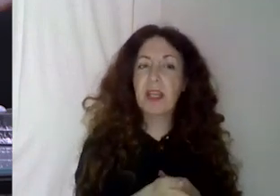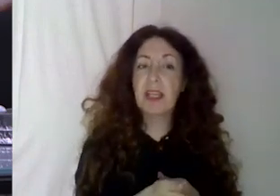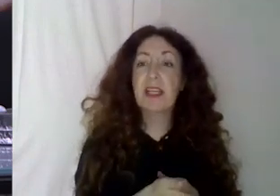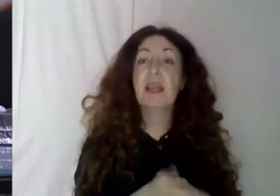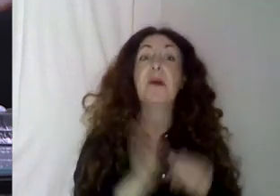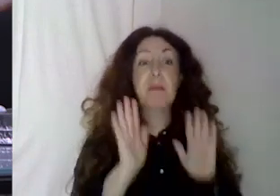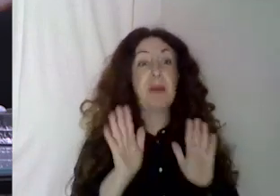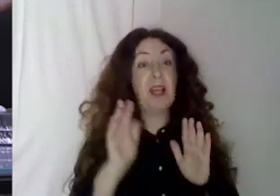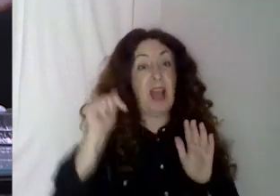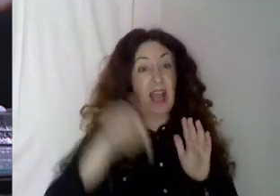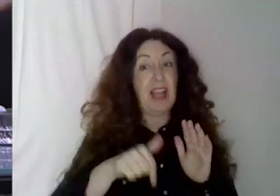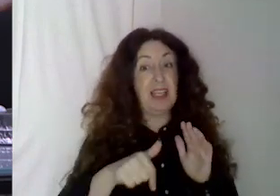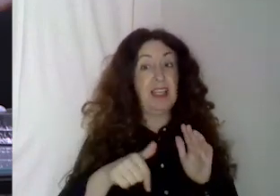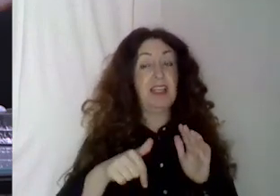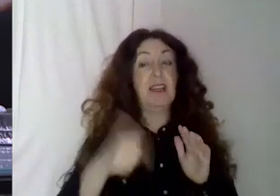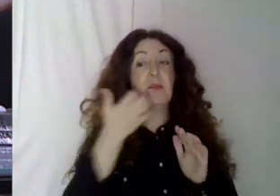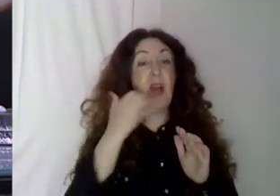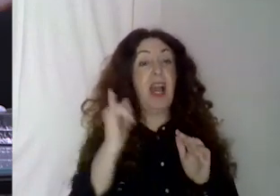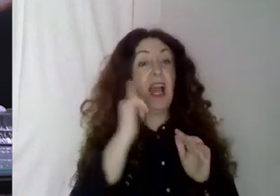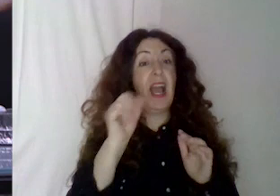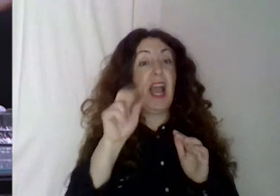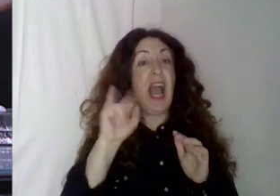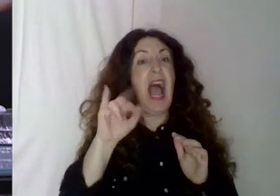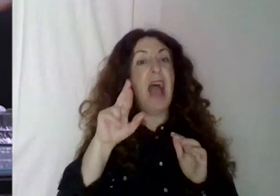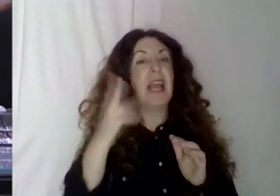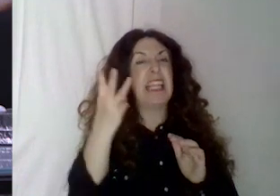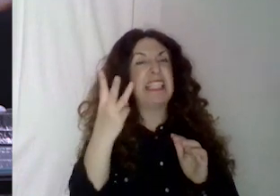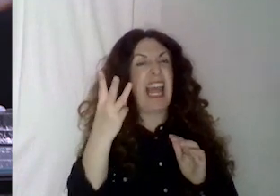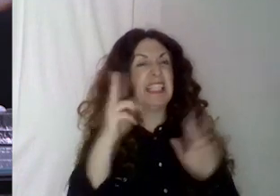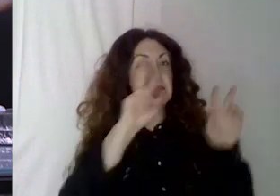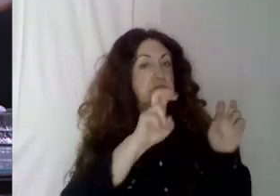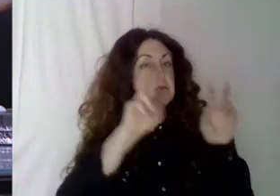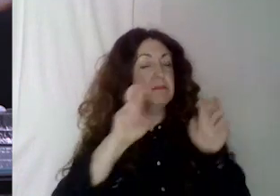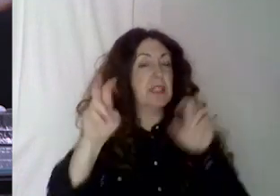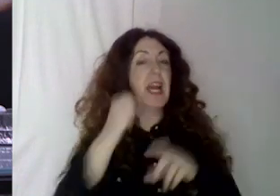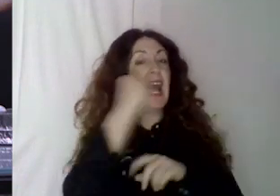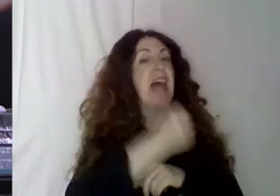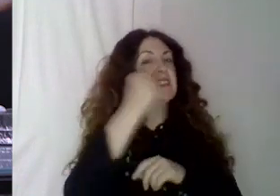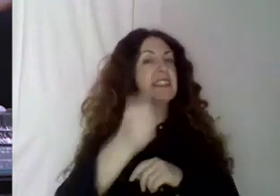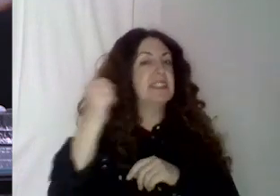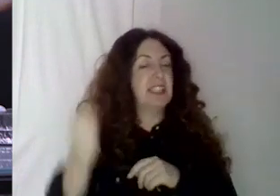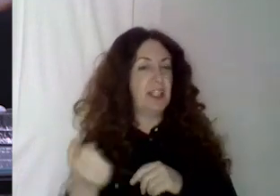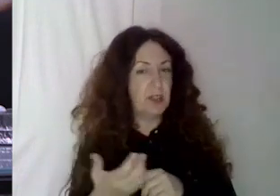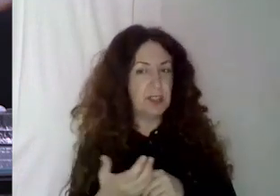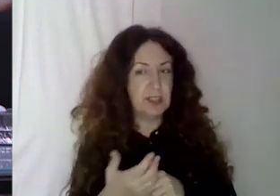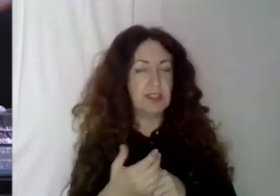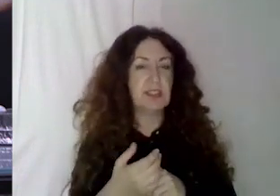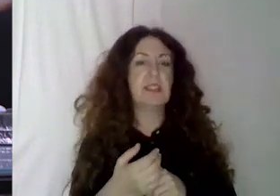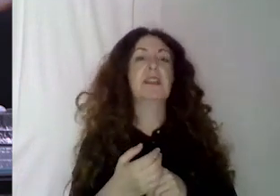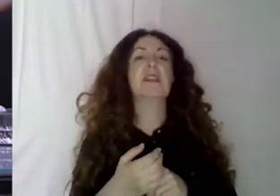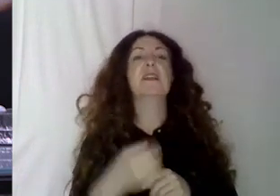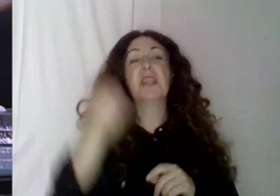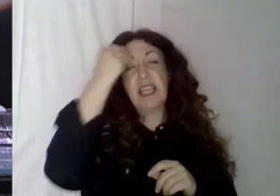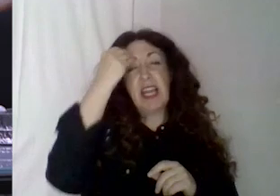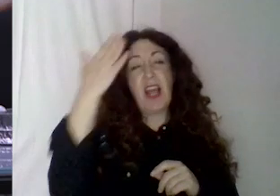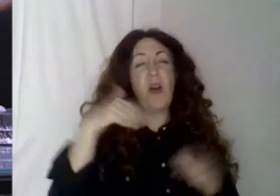bueno, ¿y hasta qué punto, sobre todo, son fiables todos esos biógrafos de un crimen? Y desde luego, ¿hasta qué